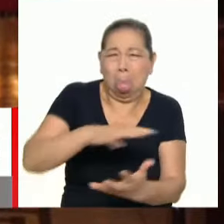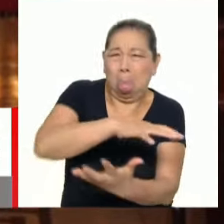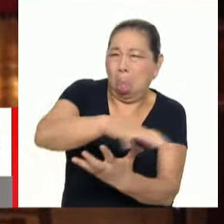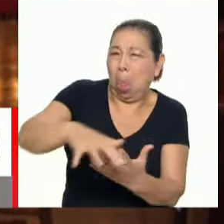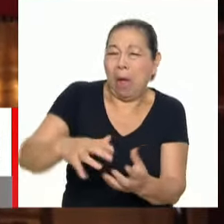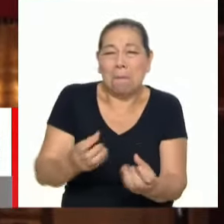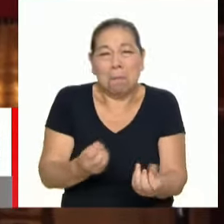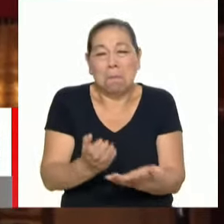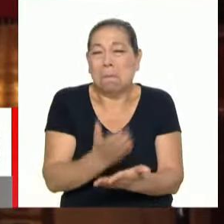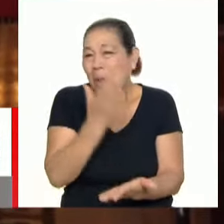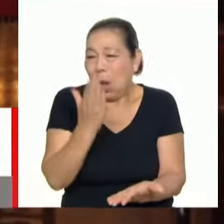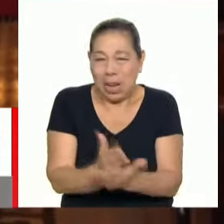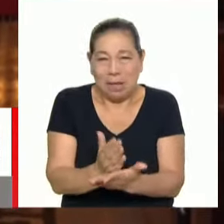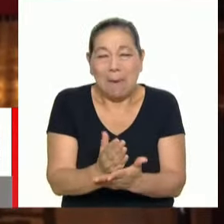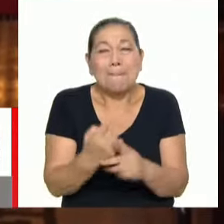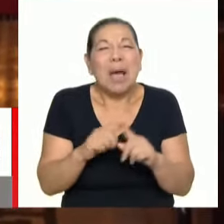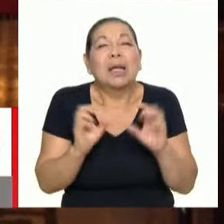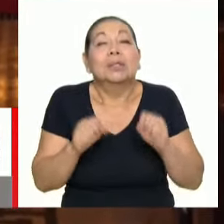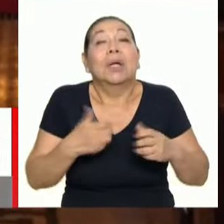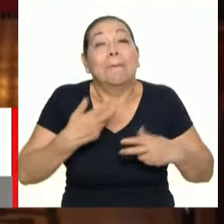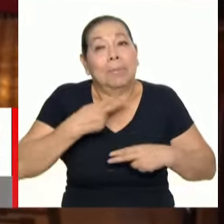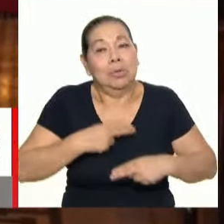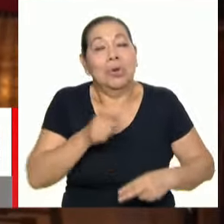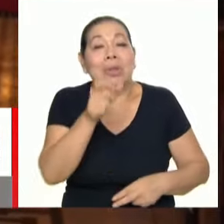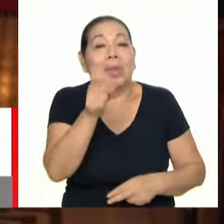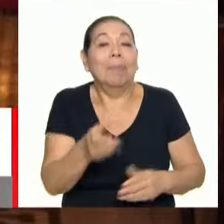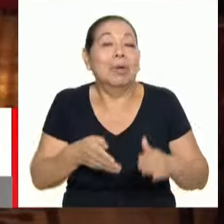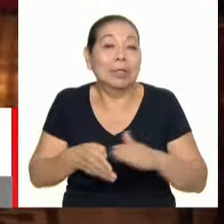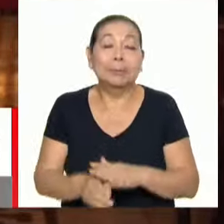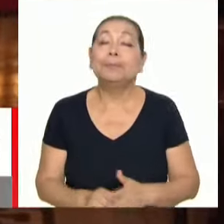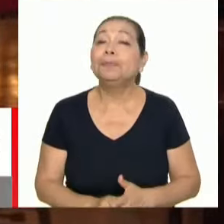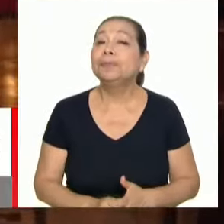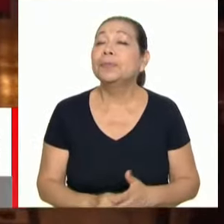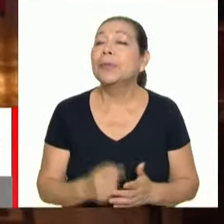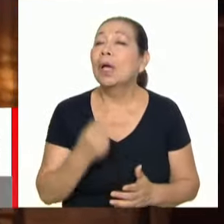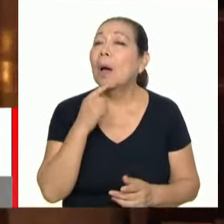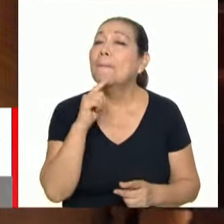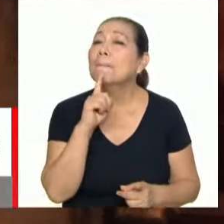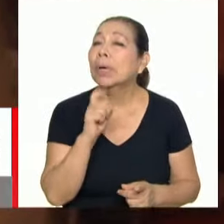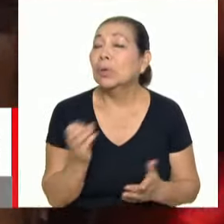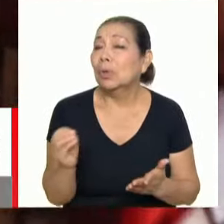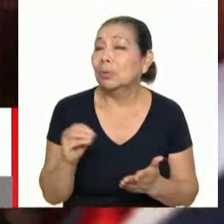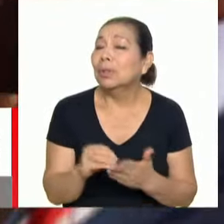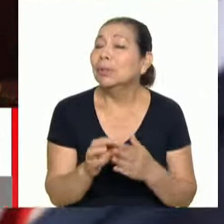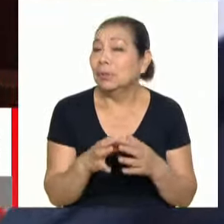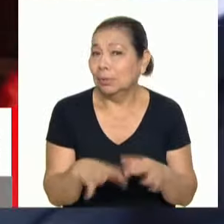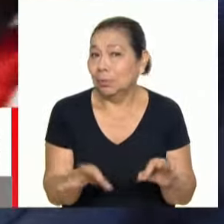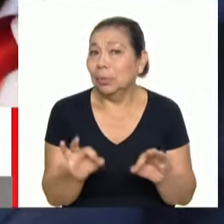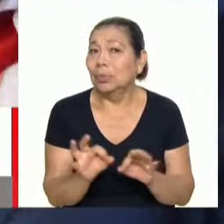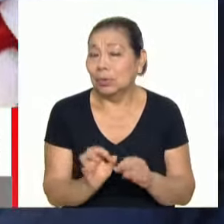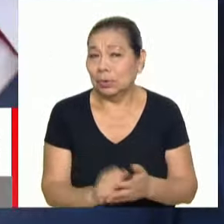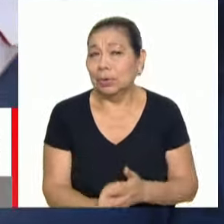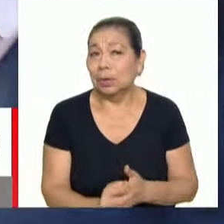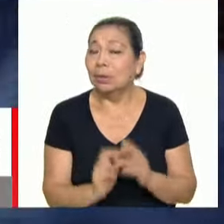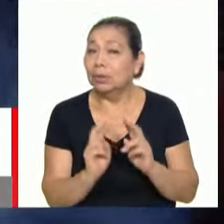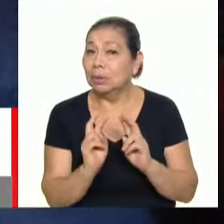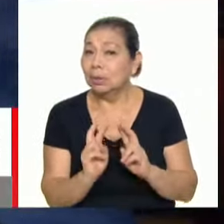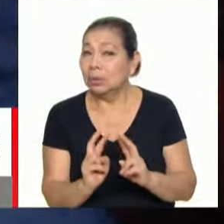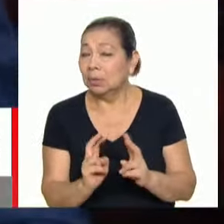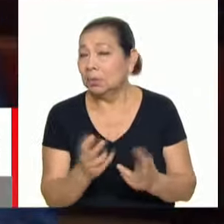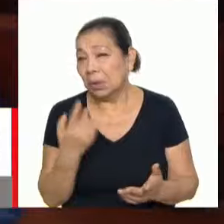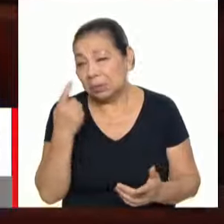situación que se pueda presentar con la integridad física de los feligreses. Ya para terminar, señor Casareto, algo adicional y muy importante. Seguramente hemos dado nosotros